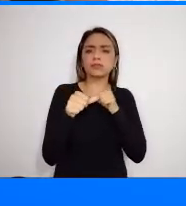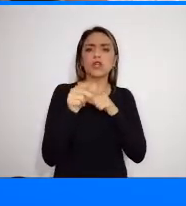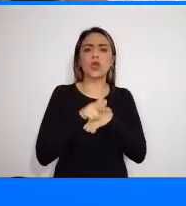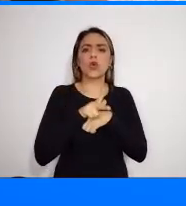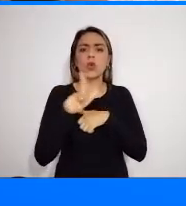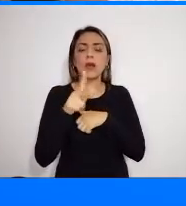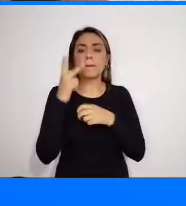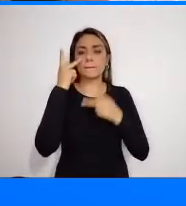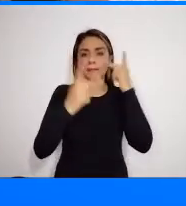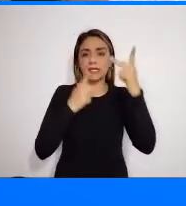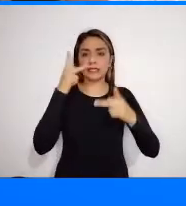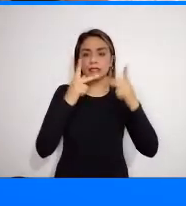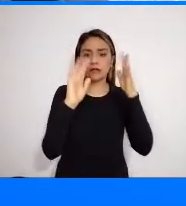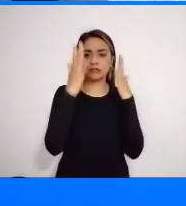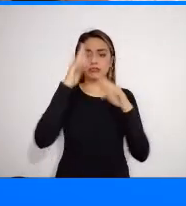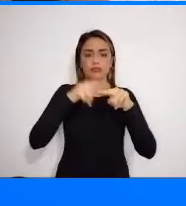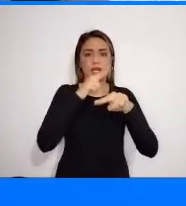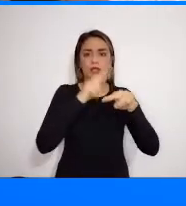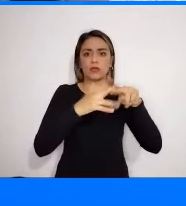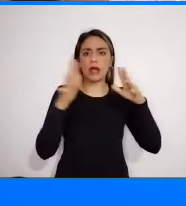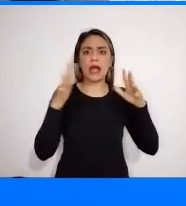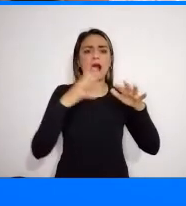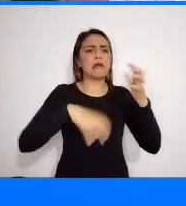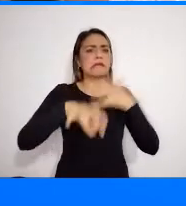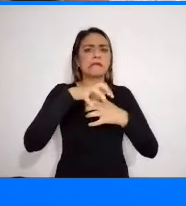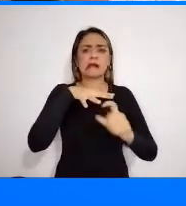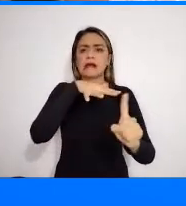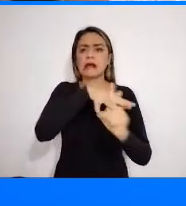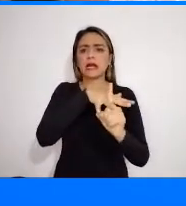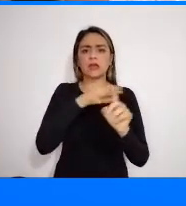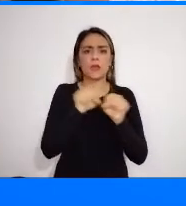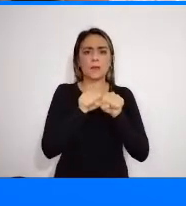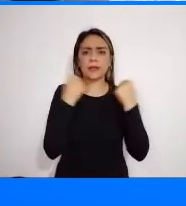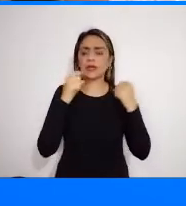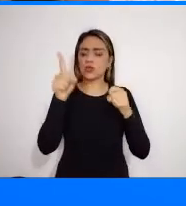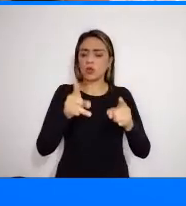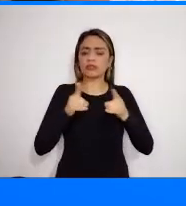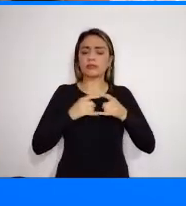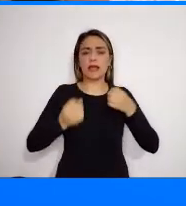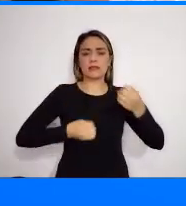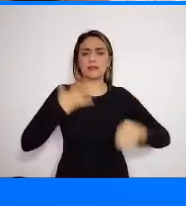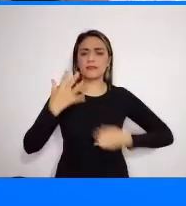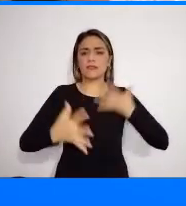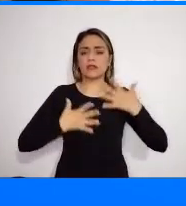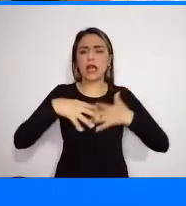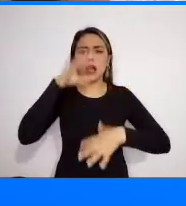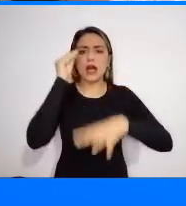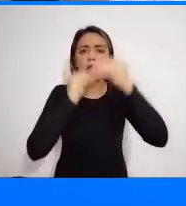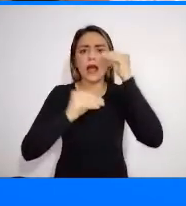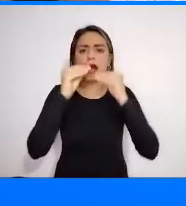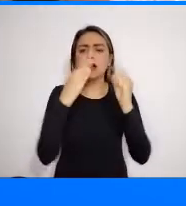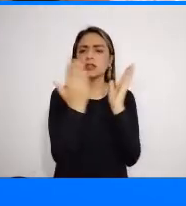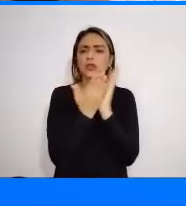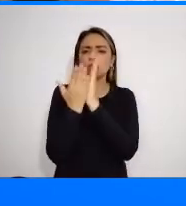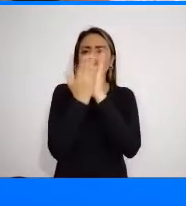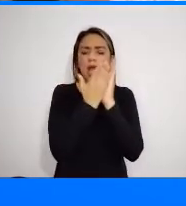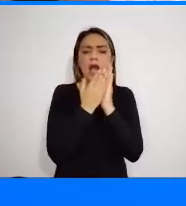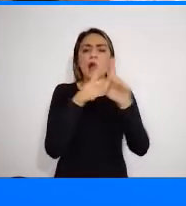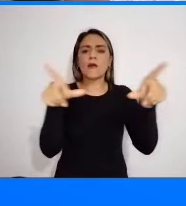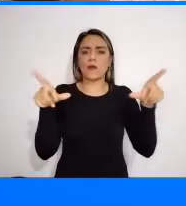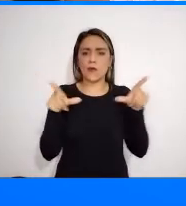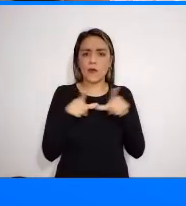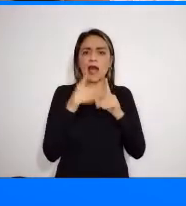visitar áreas naturales sin disturbar, con el fin de disfrutar, apreciar y estudiar los atractivos